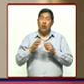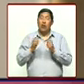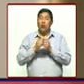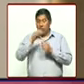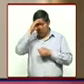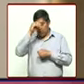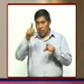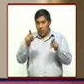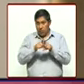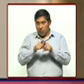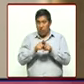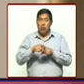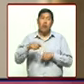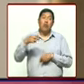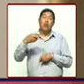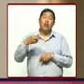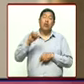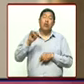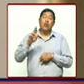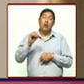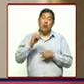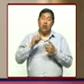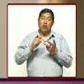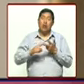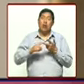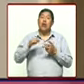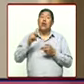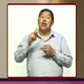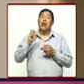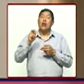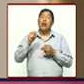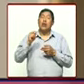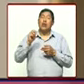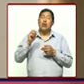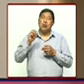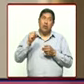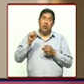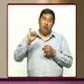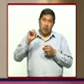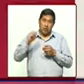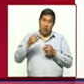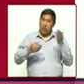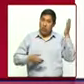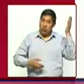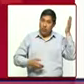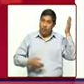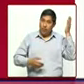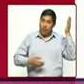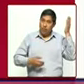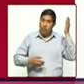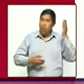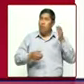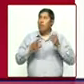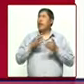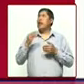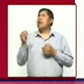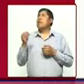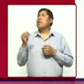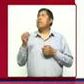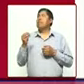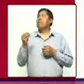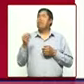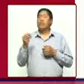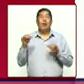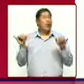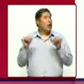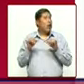a su hermano Hiro, Sashi y Kenshi. Estas son las imágenes de Alberto Fujimori y por supuesto no se han dejado